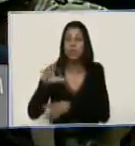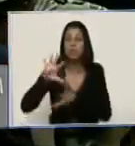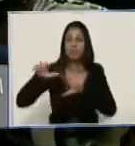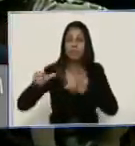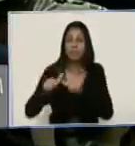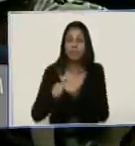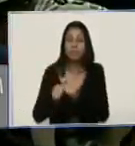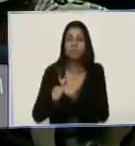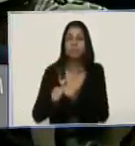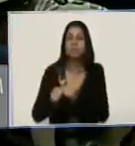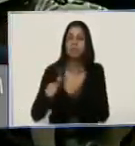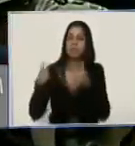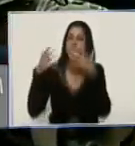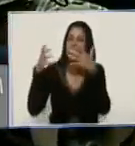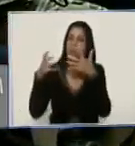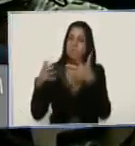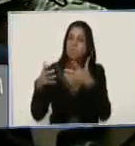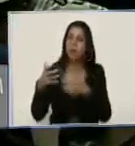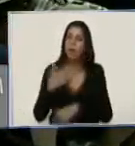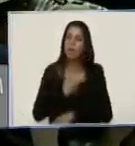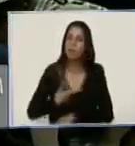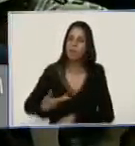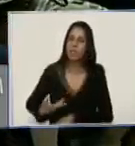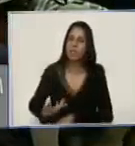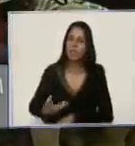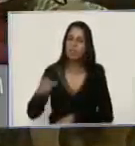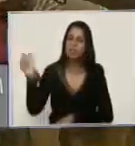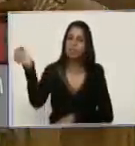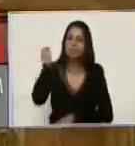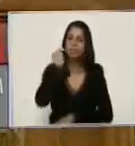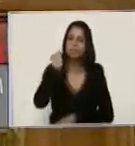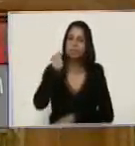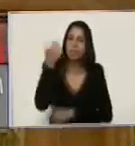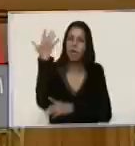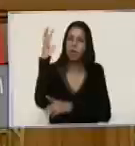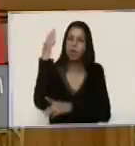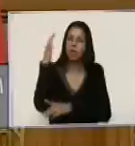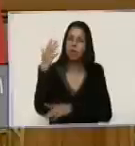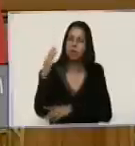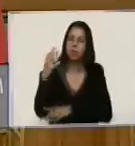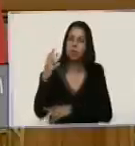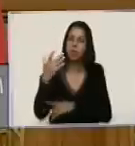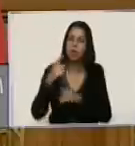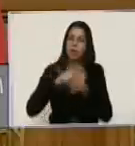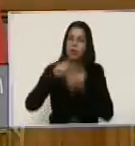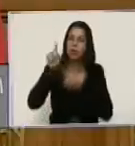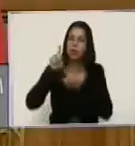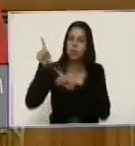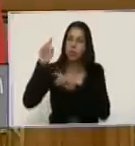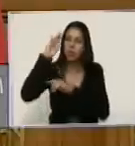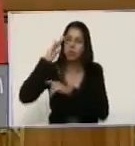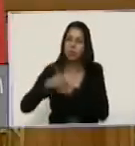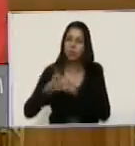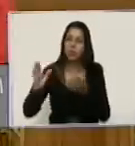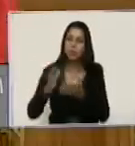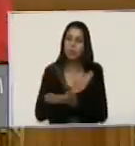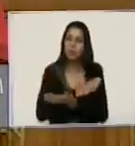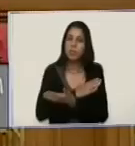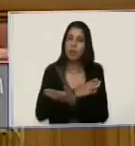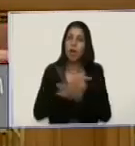Convencieron a Gaddafi, mira, a Gaddafi le dijeron, quita las baterías antiaéreas, ¿vale?, como gesto de voluntad, y lo